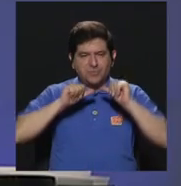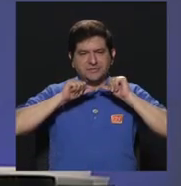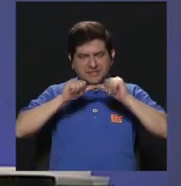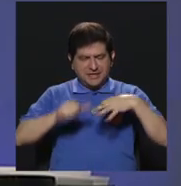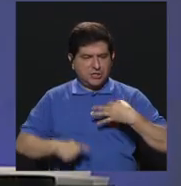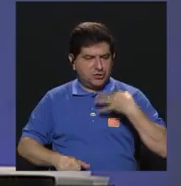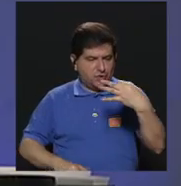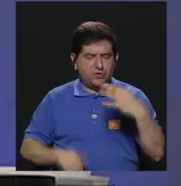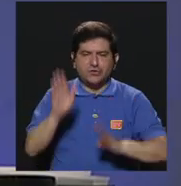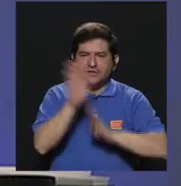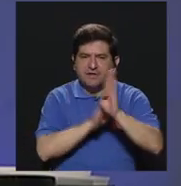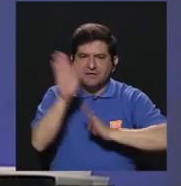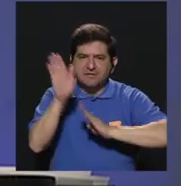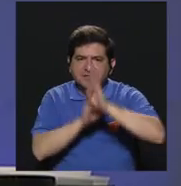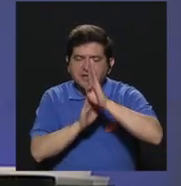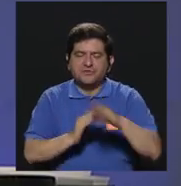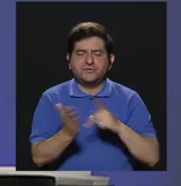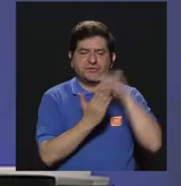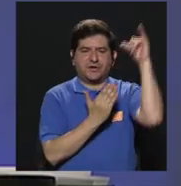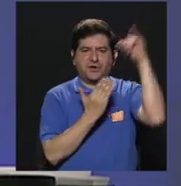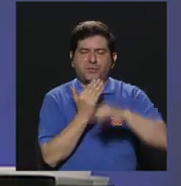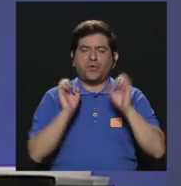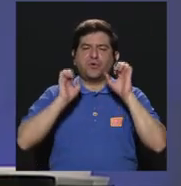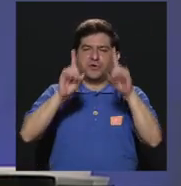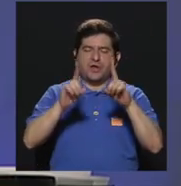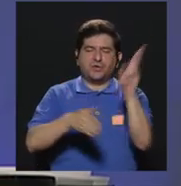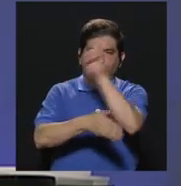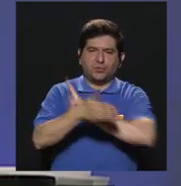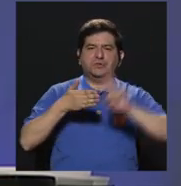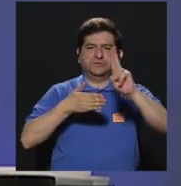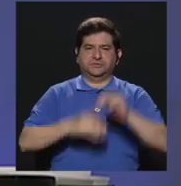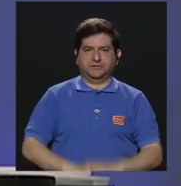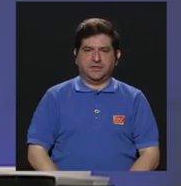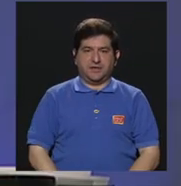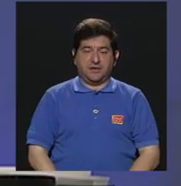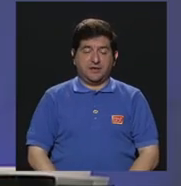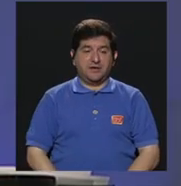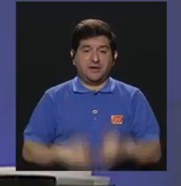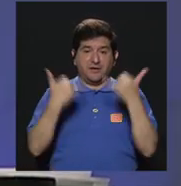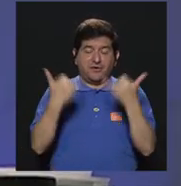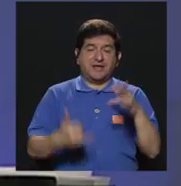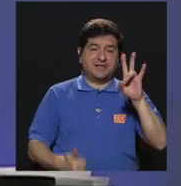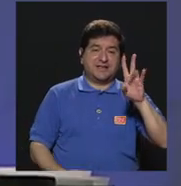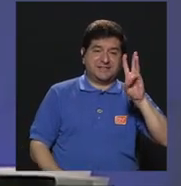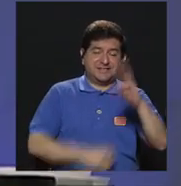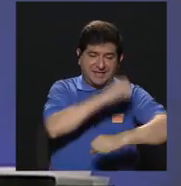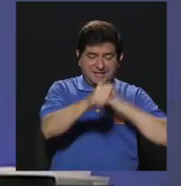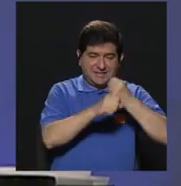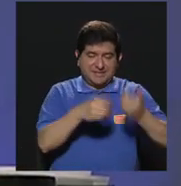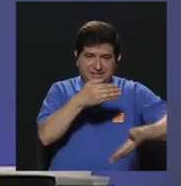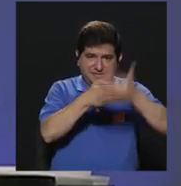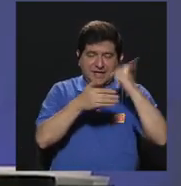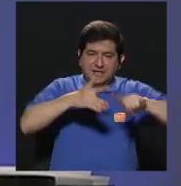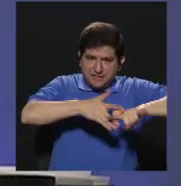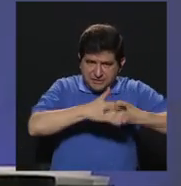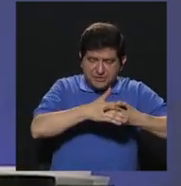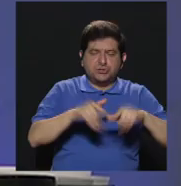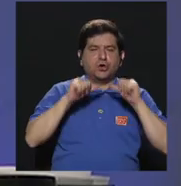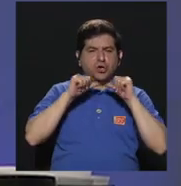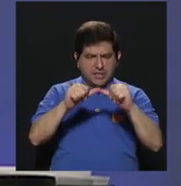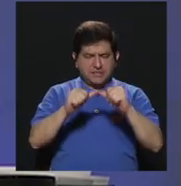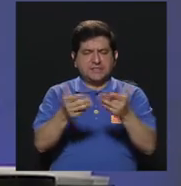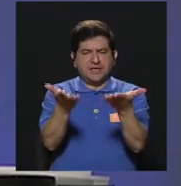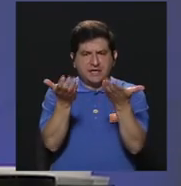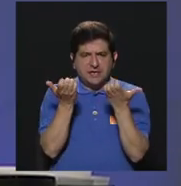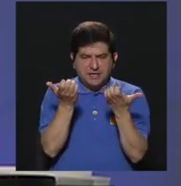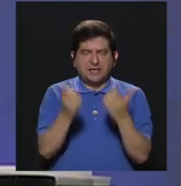continuar desarrollando este proyecto de educación superior que vio hace 76 años y que quiere seguir